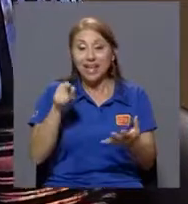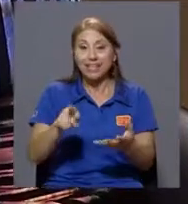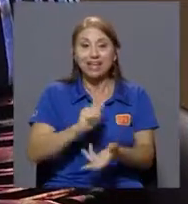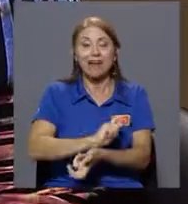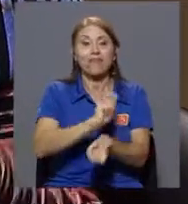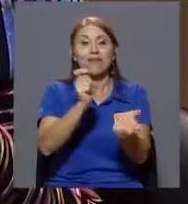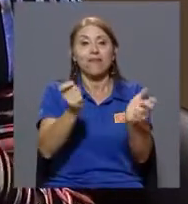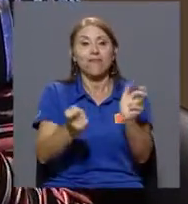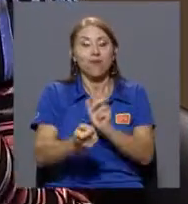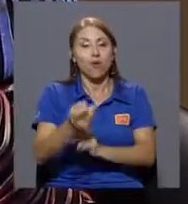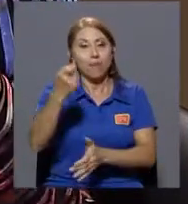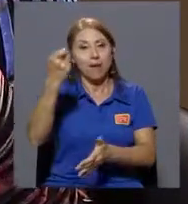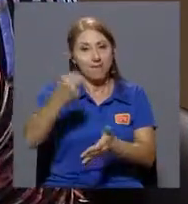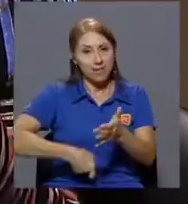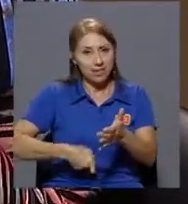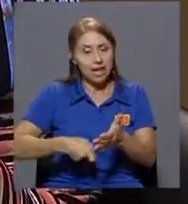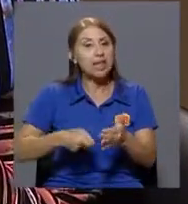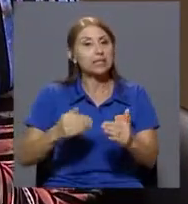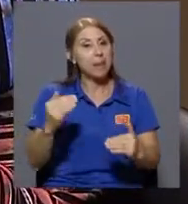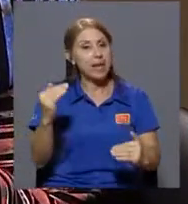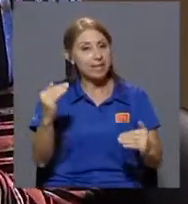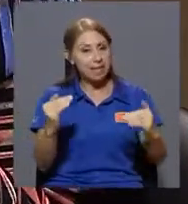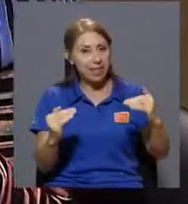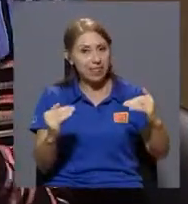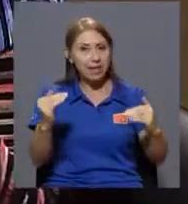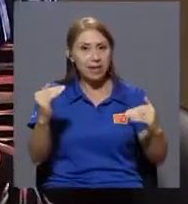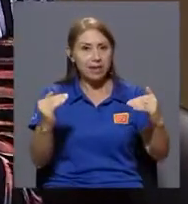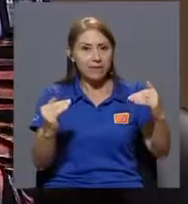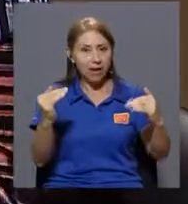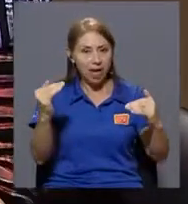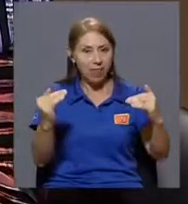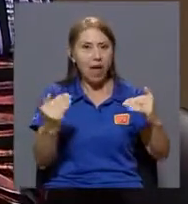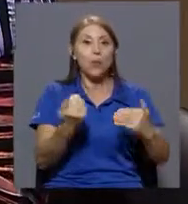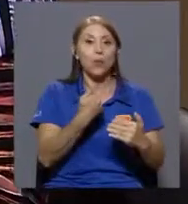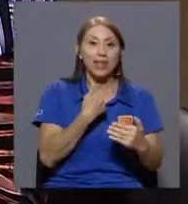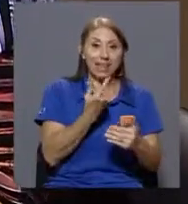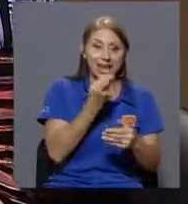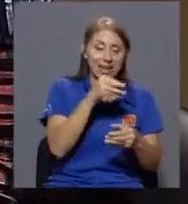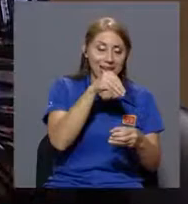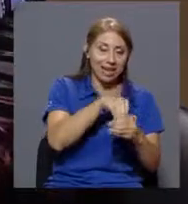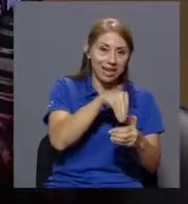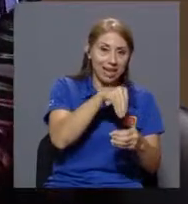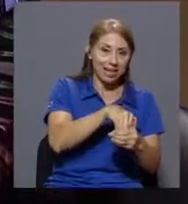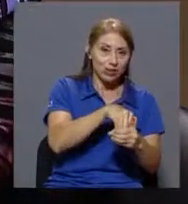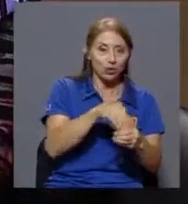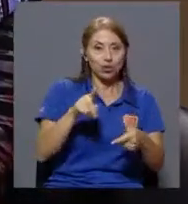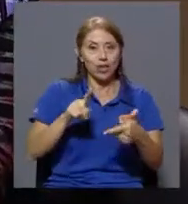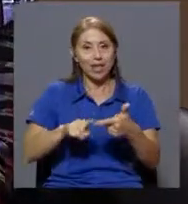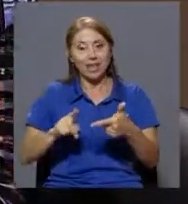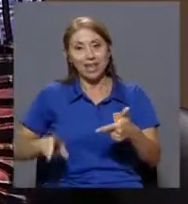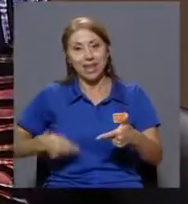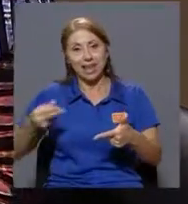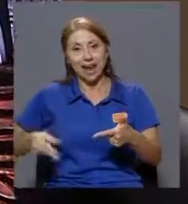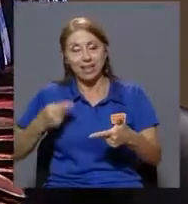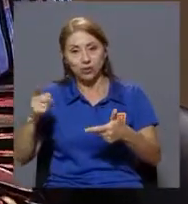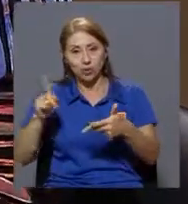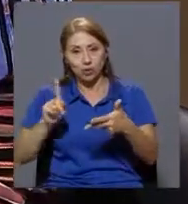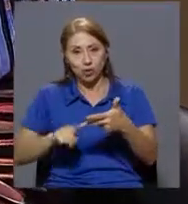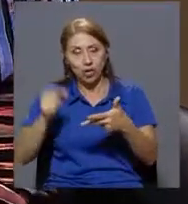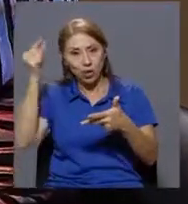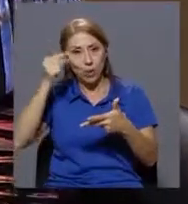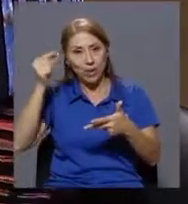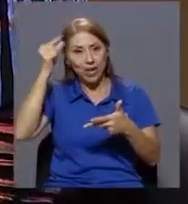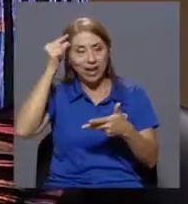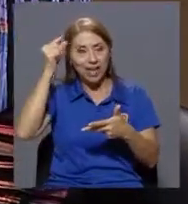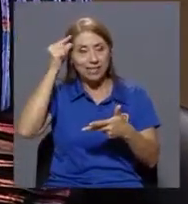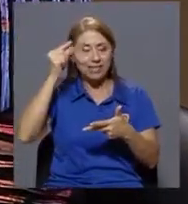equilibrada en el sentido que tiene ingresos, tiene gastos y tiene lo que se llama gobernanza fiscal, que ahora